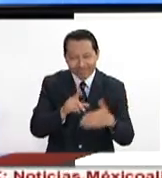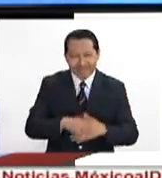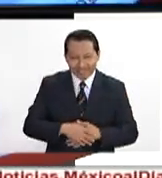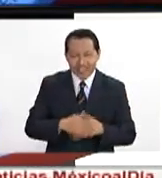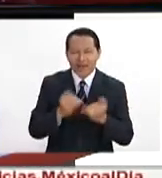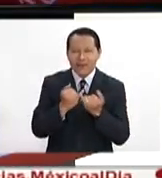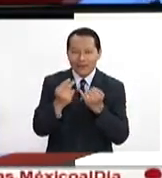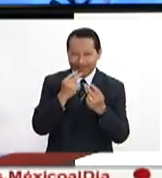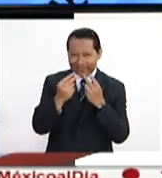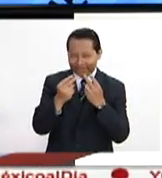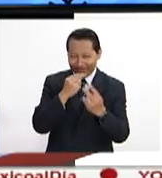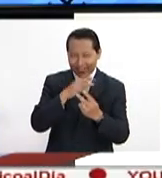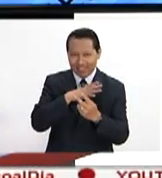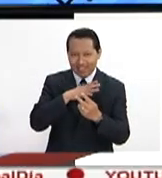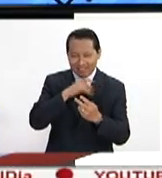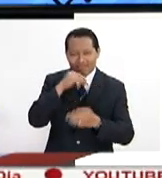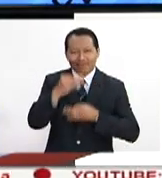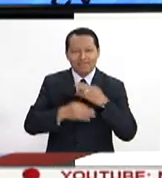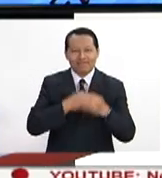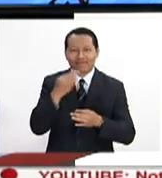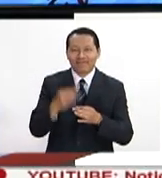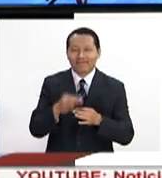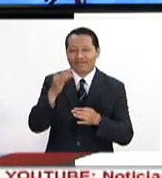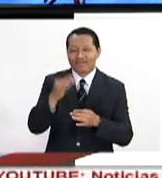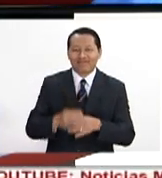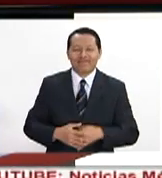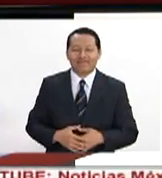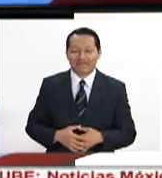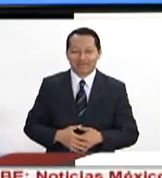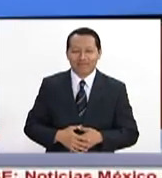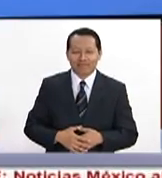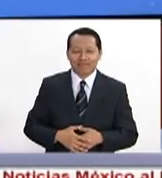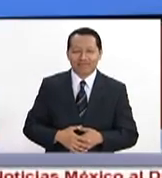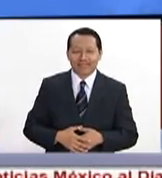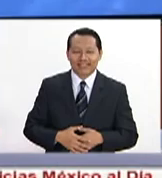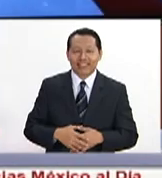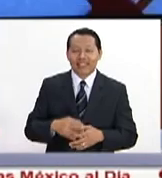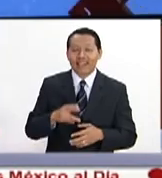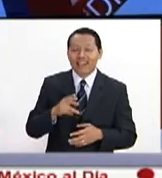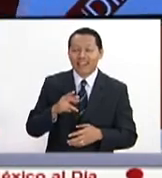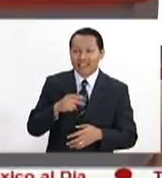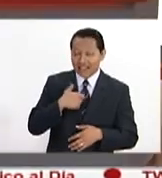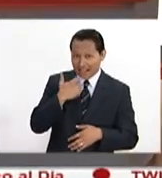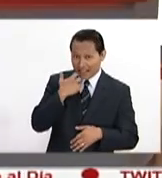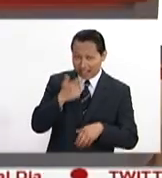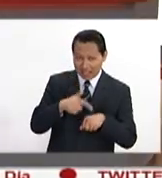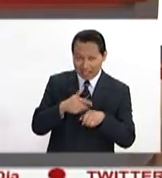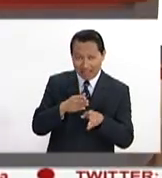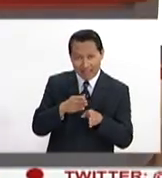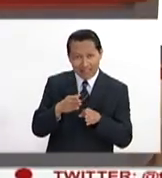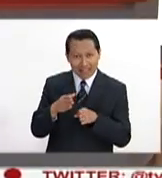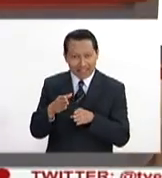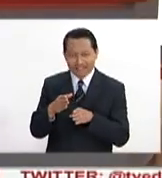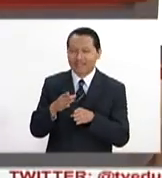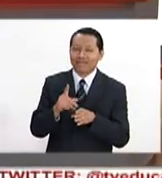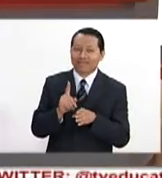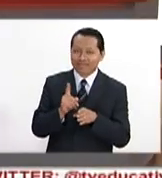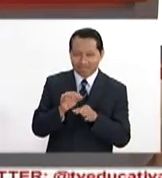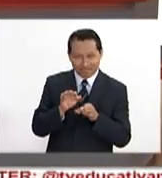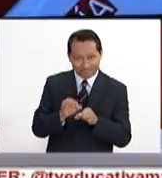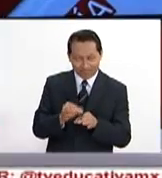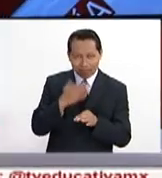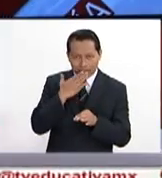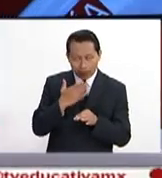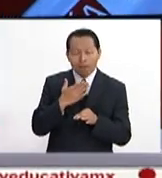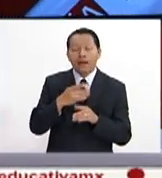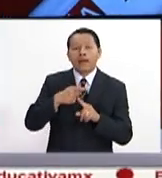ustedes. Acompáñenos, este es su informativo, le tenemos la noticia al día. Ya quieres que te transcurra rápido el día. Bueno, en este